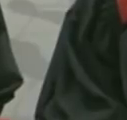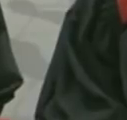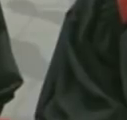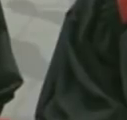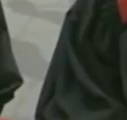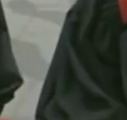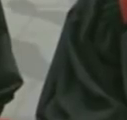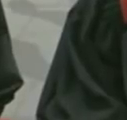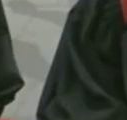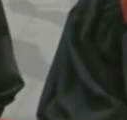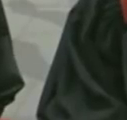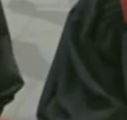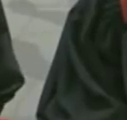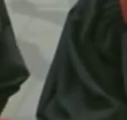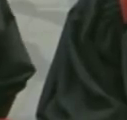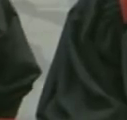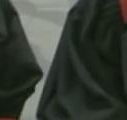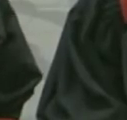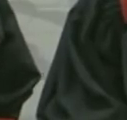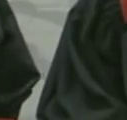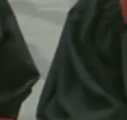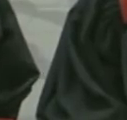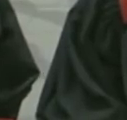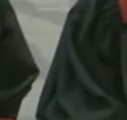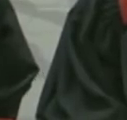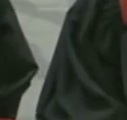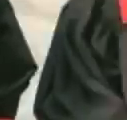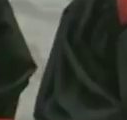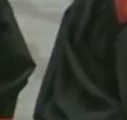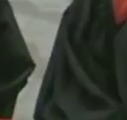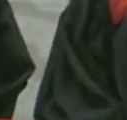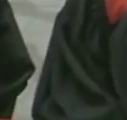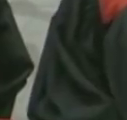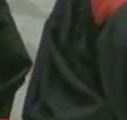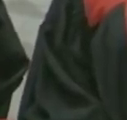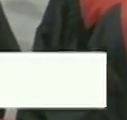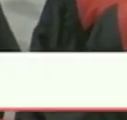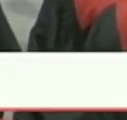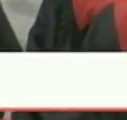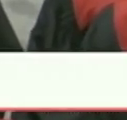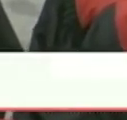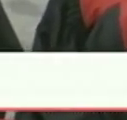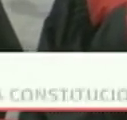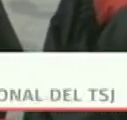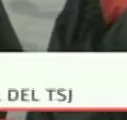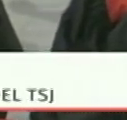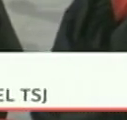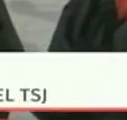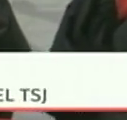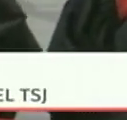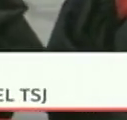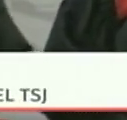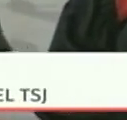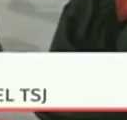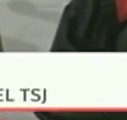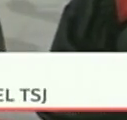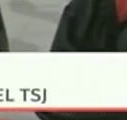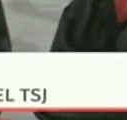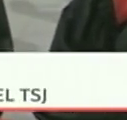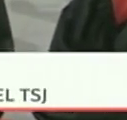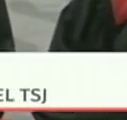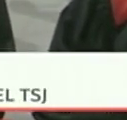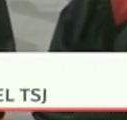indispensables para garantizar el cumplimiento de la Constitución. Esta sala constitucional está obligada a advertir